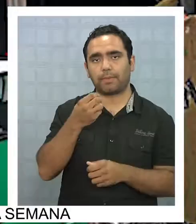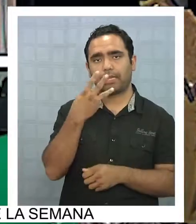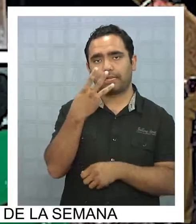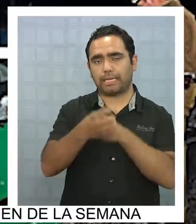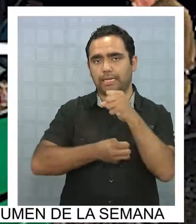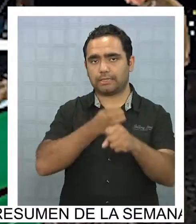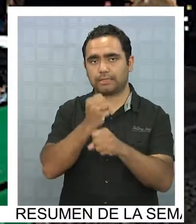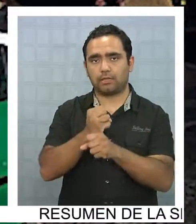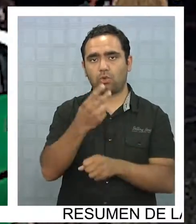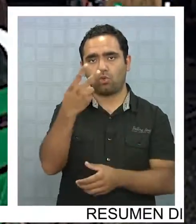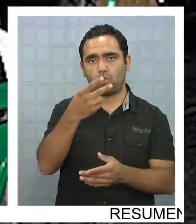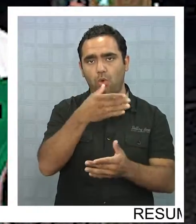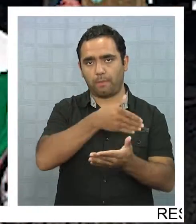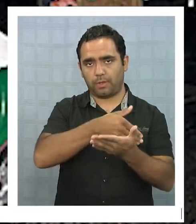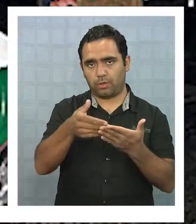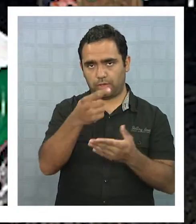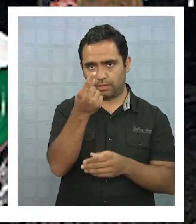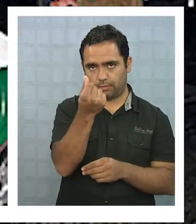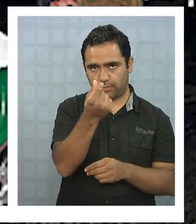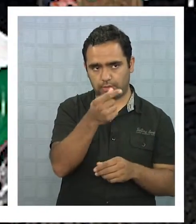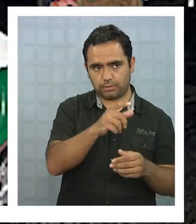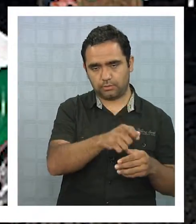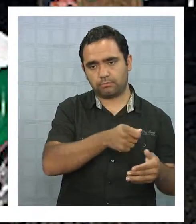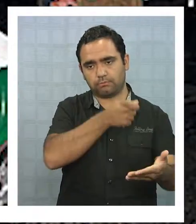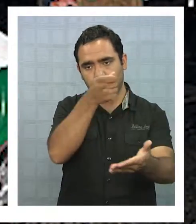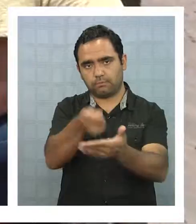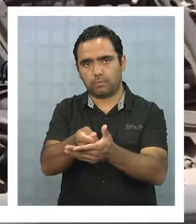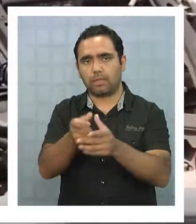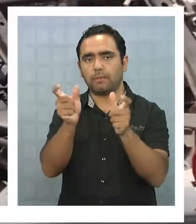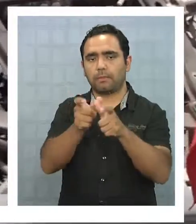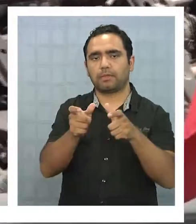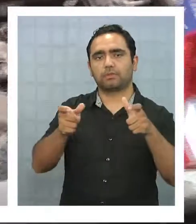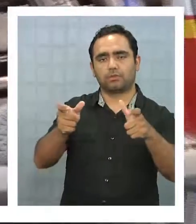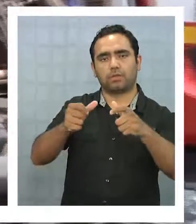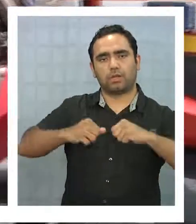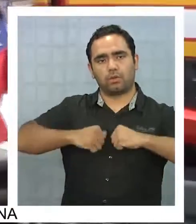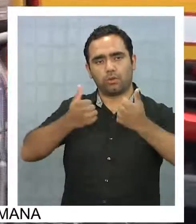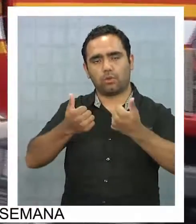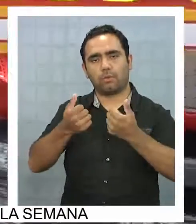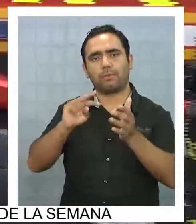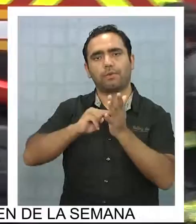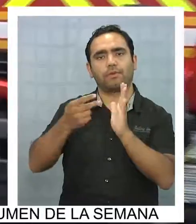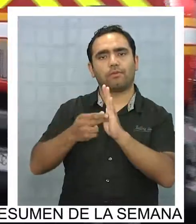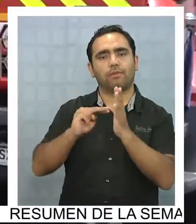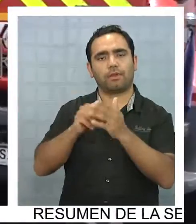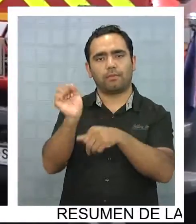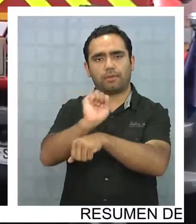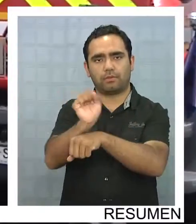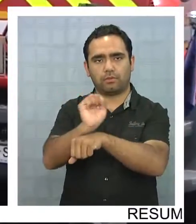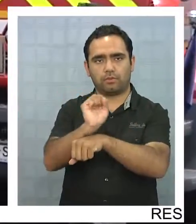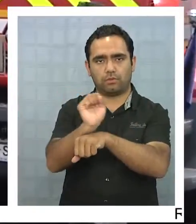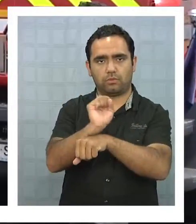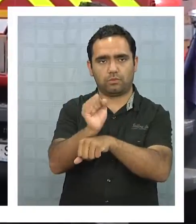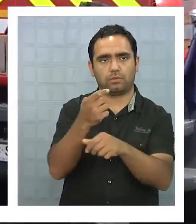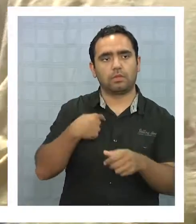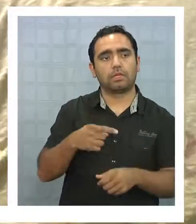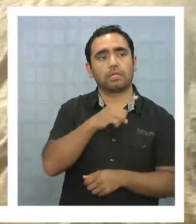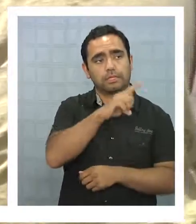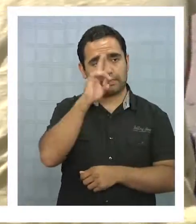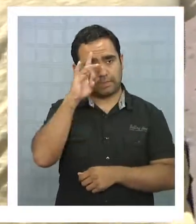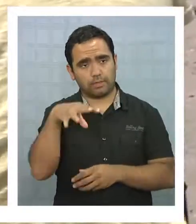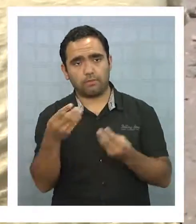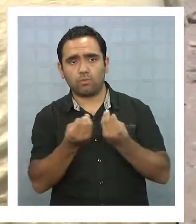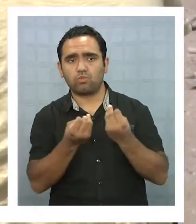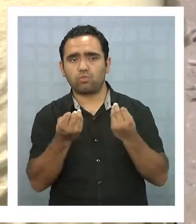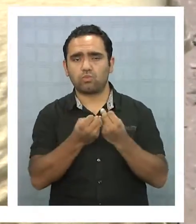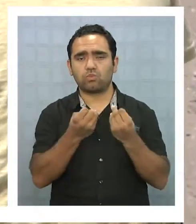de 2 millones de pesos a un centro de jóvenes con problemas conductuales. A sabiendas de los altos índices de muertes